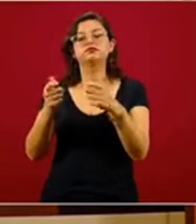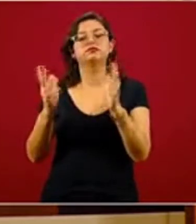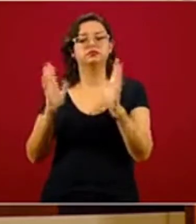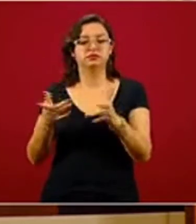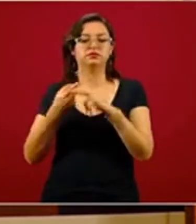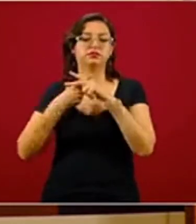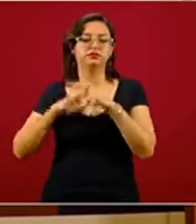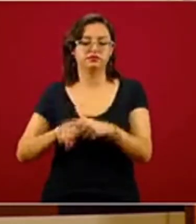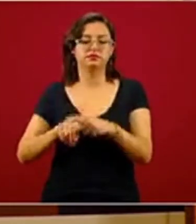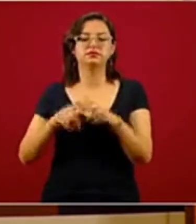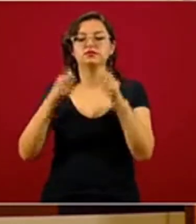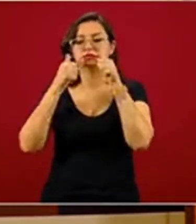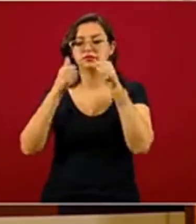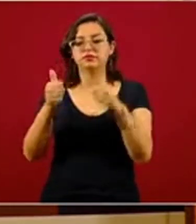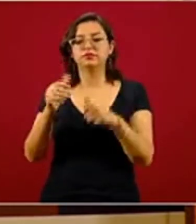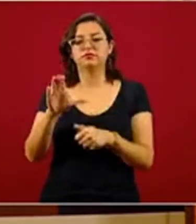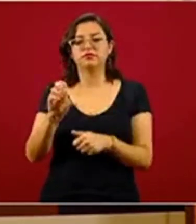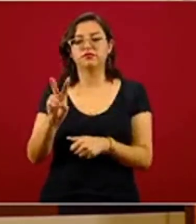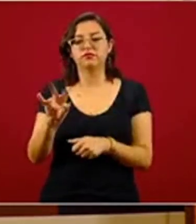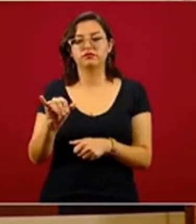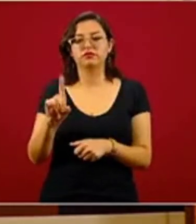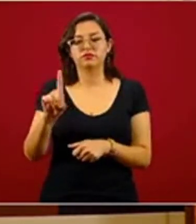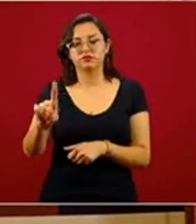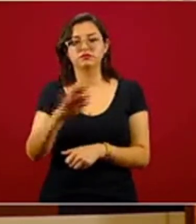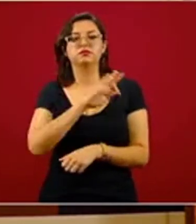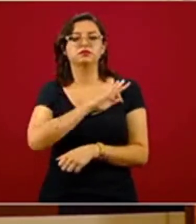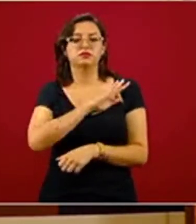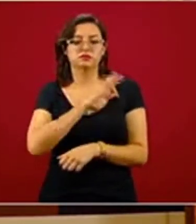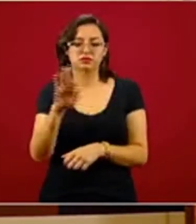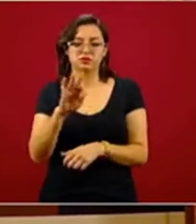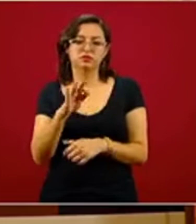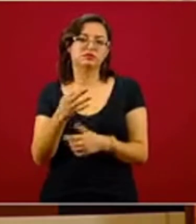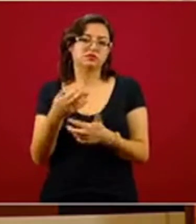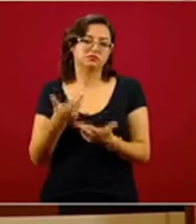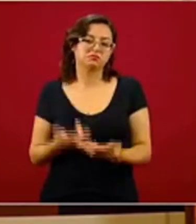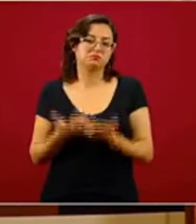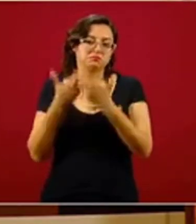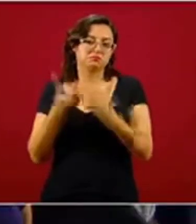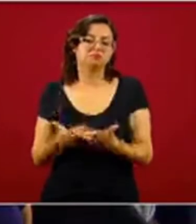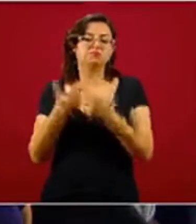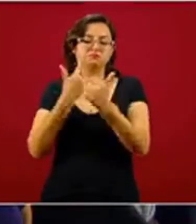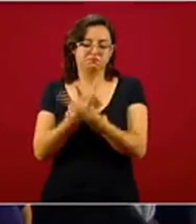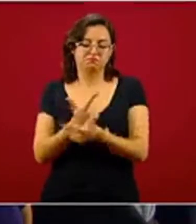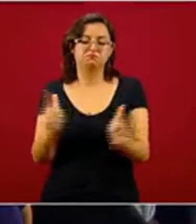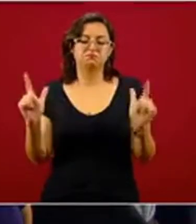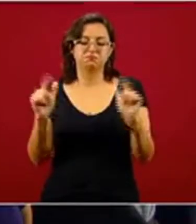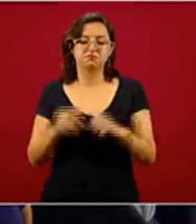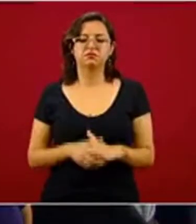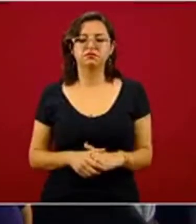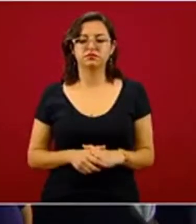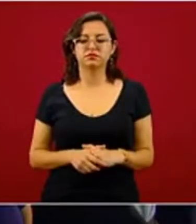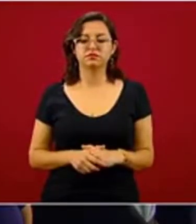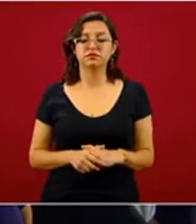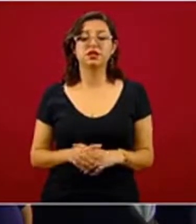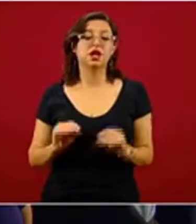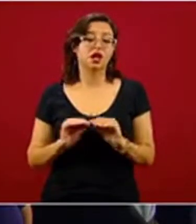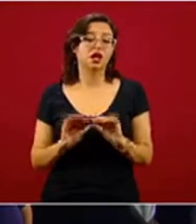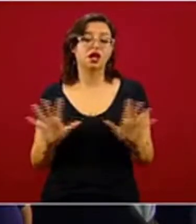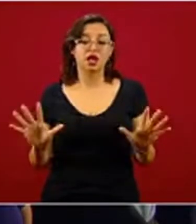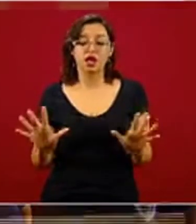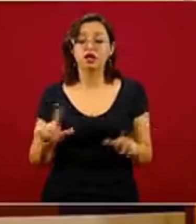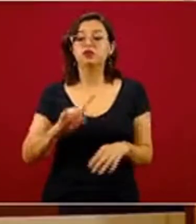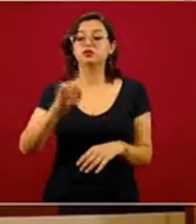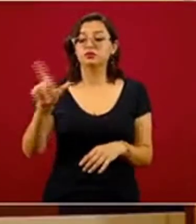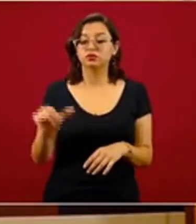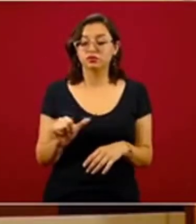pacientes críticos, y entonces se puede siempre mantener una disponibilidad en esta ocupación. Lógicamente, esto también luego baja